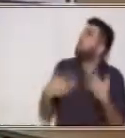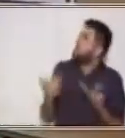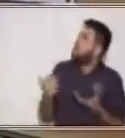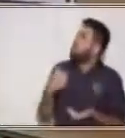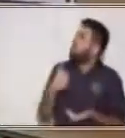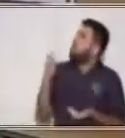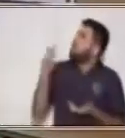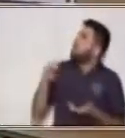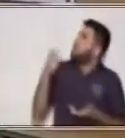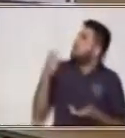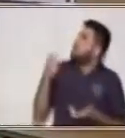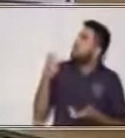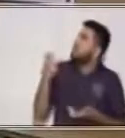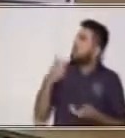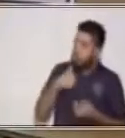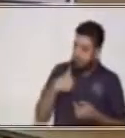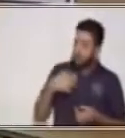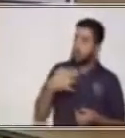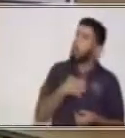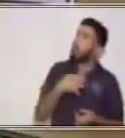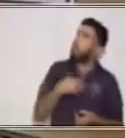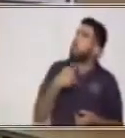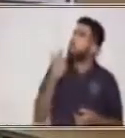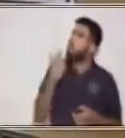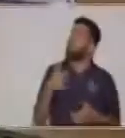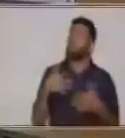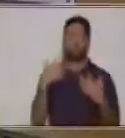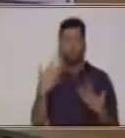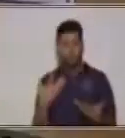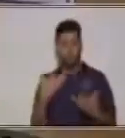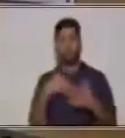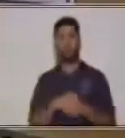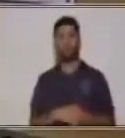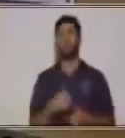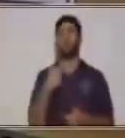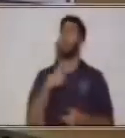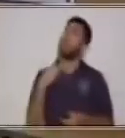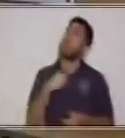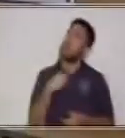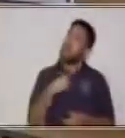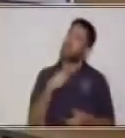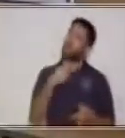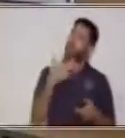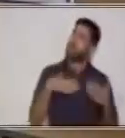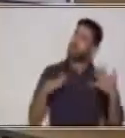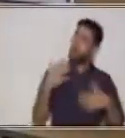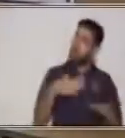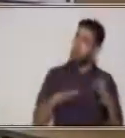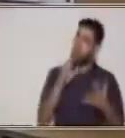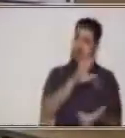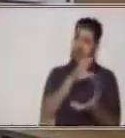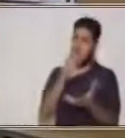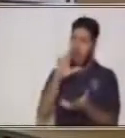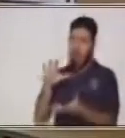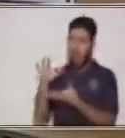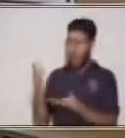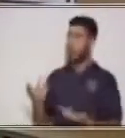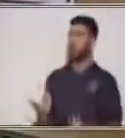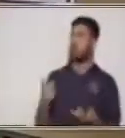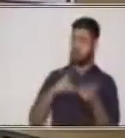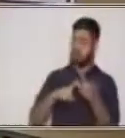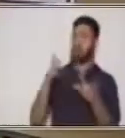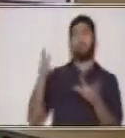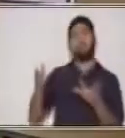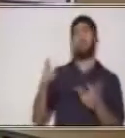tener mis, por ejemplo, mis juguetes y un perro, ¿verdad? Entonces le